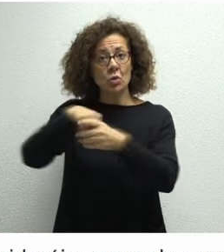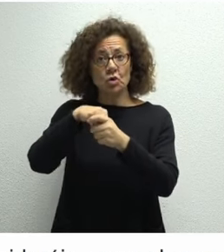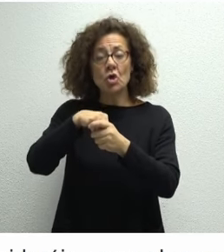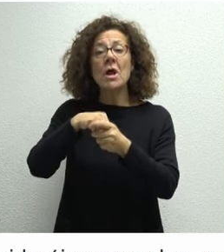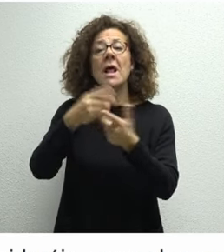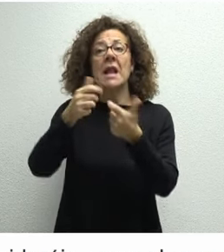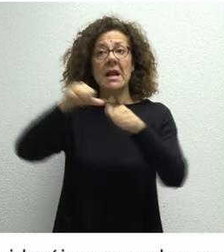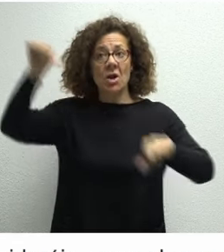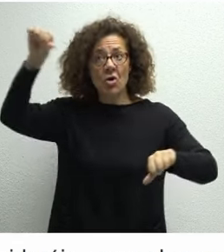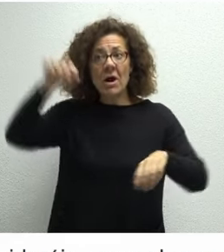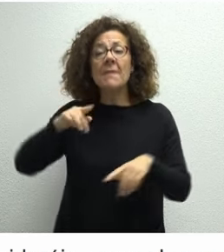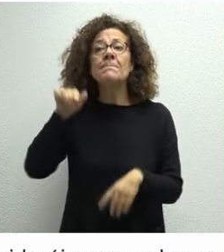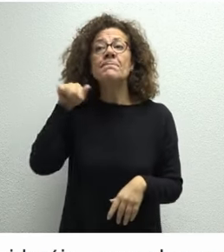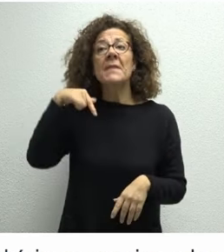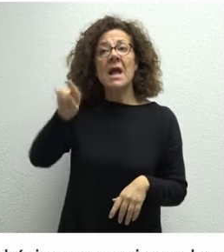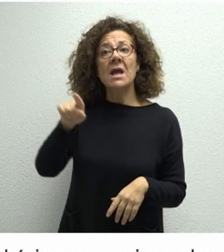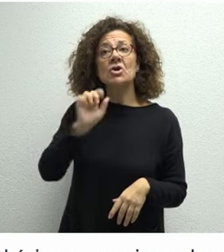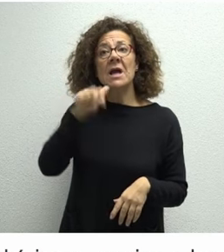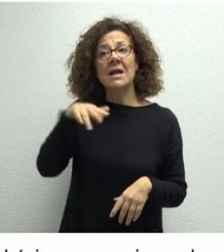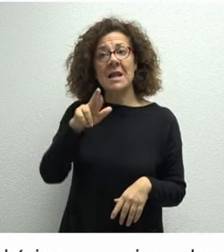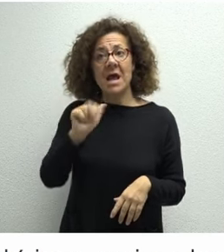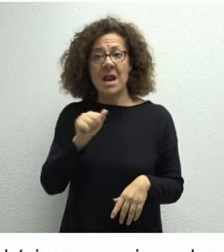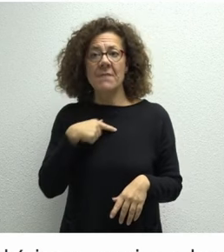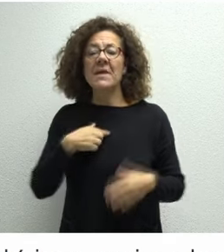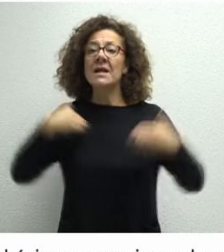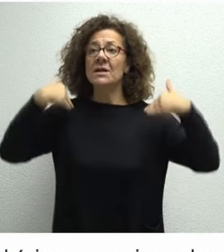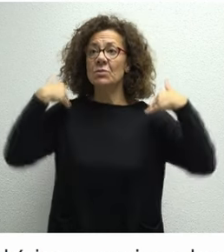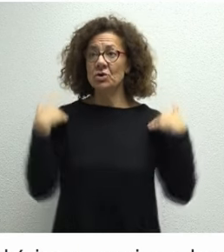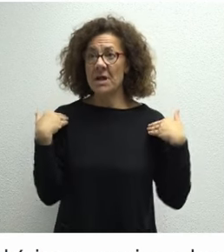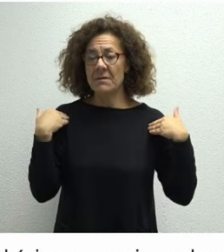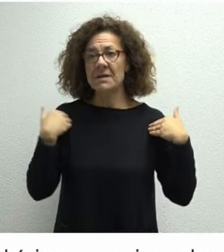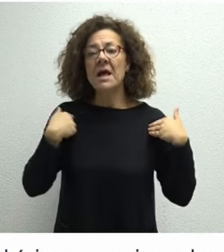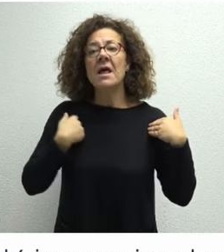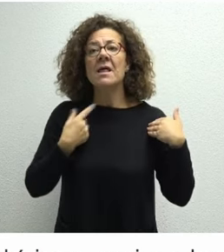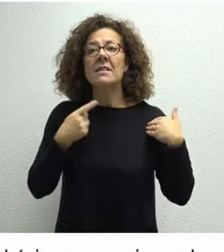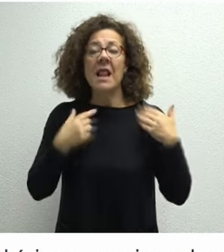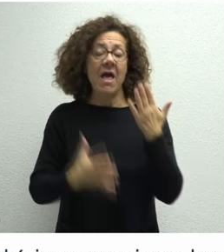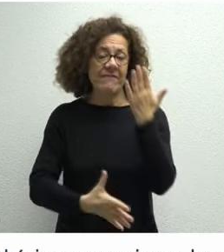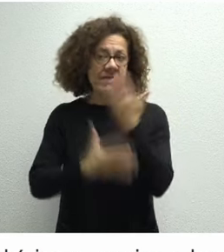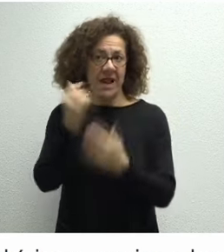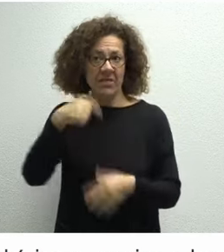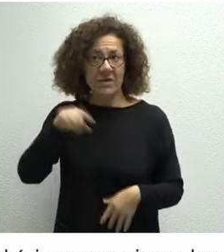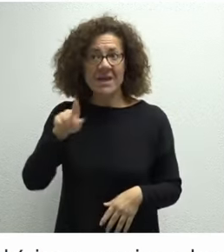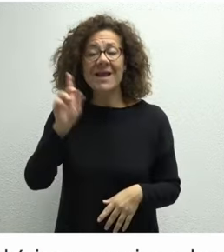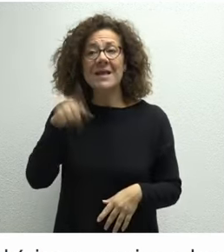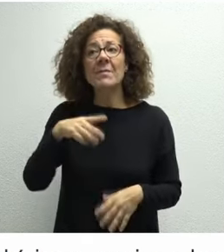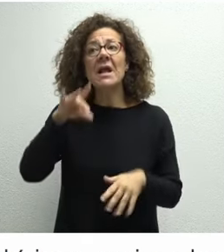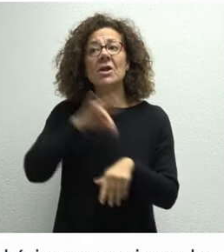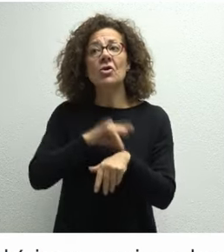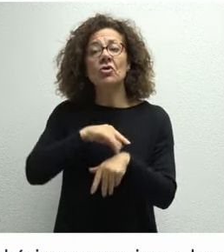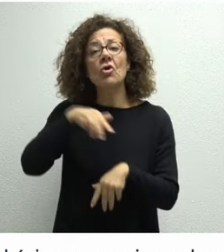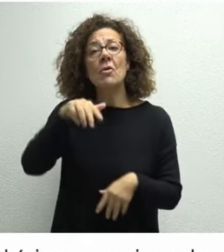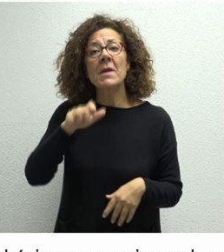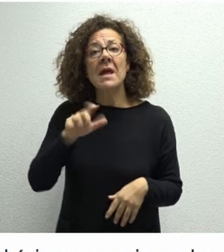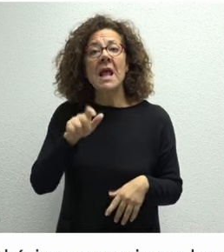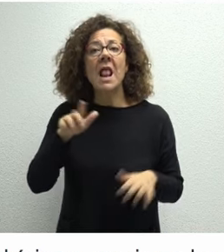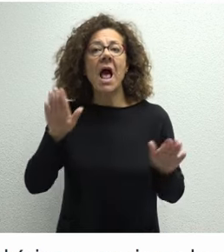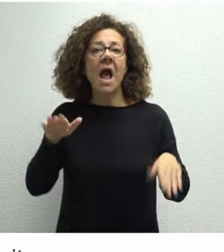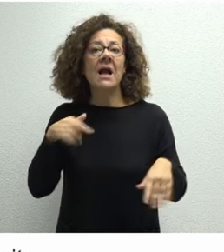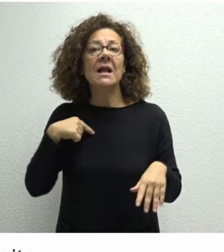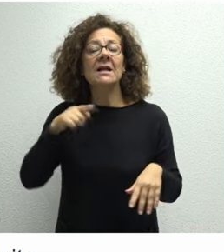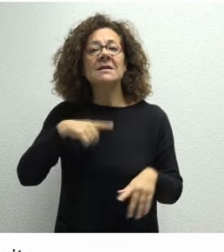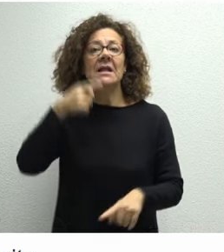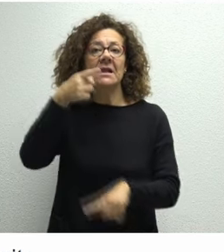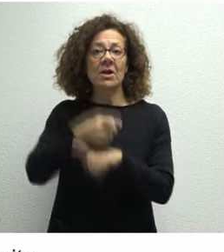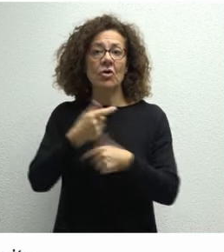e ellos son ainara Gómez que es responsable del programa de salud mental de la federación y Tenemos también al Dr Miguel Ángel Ortega que es jefe